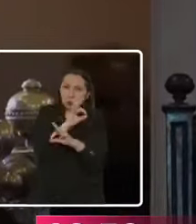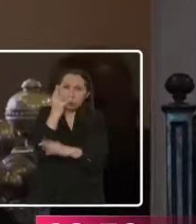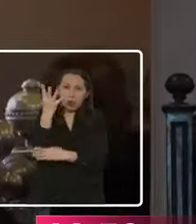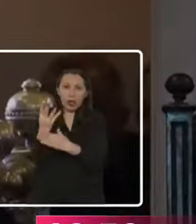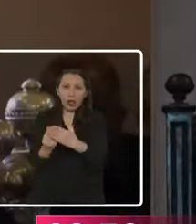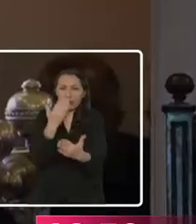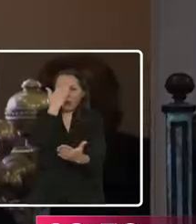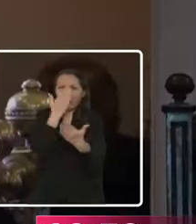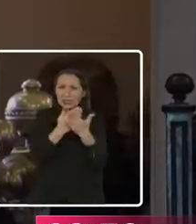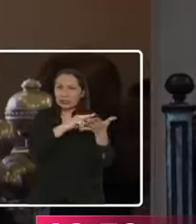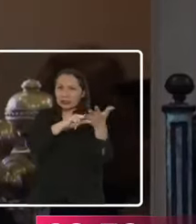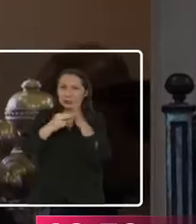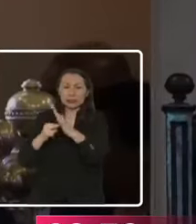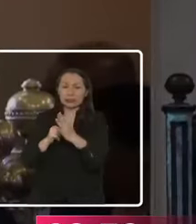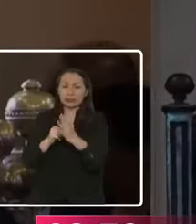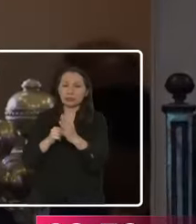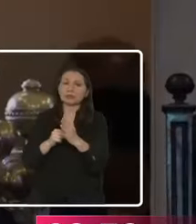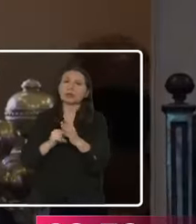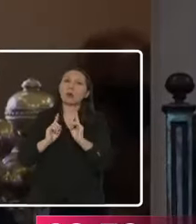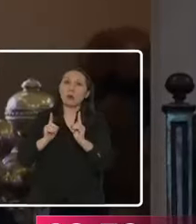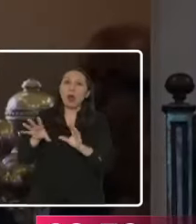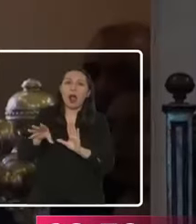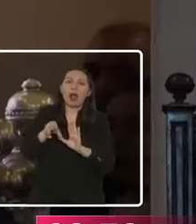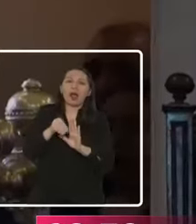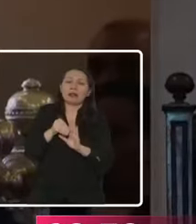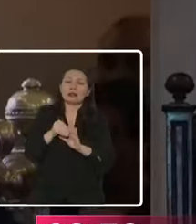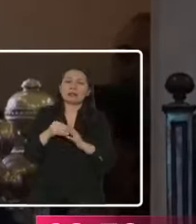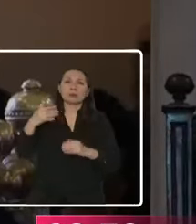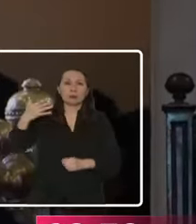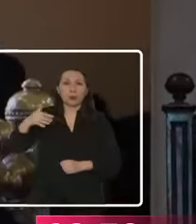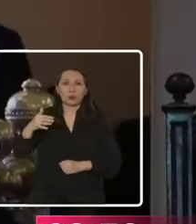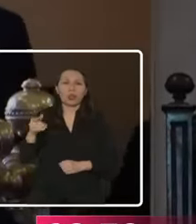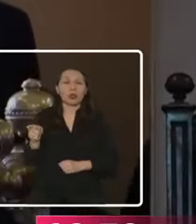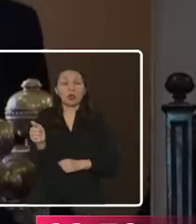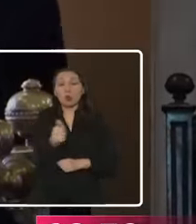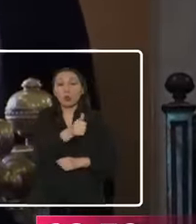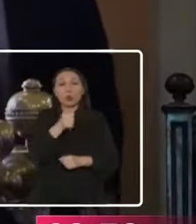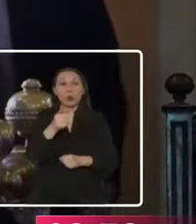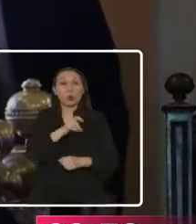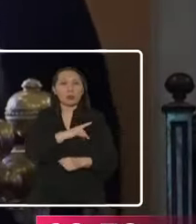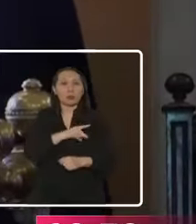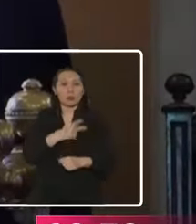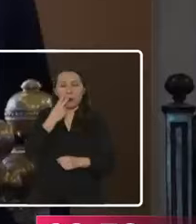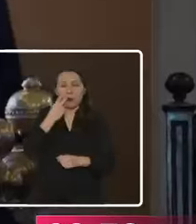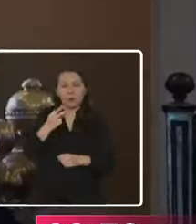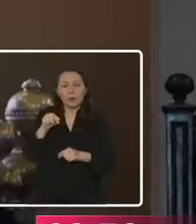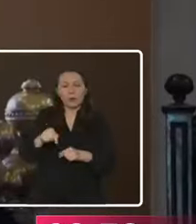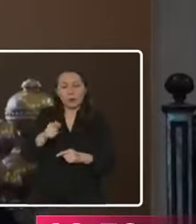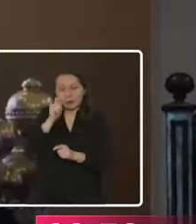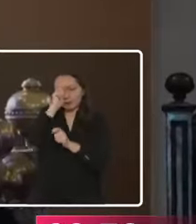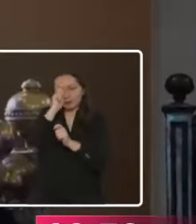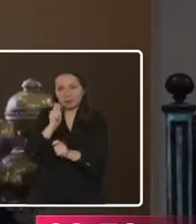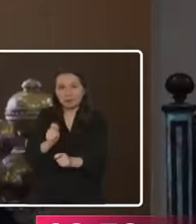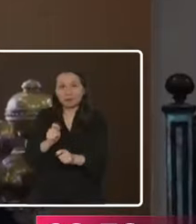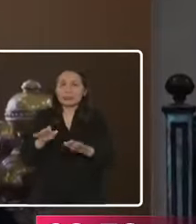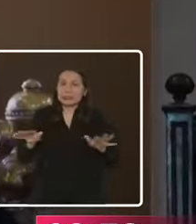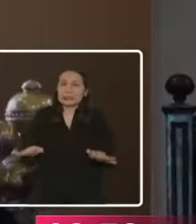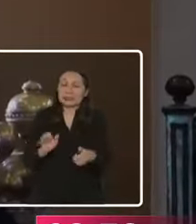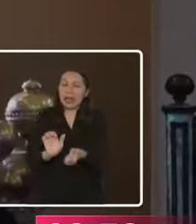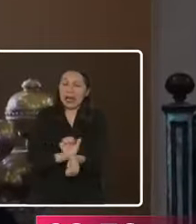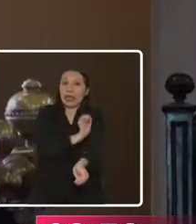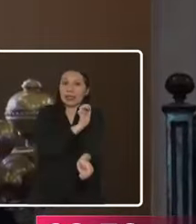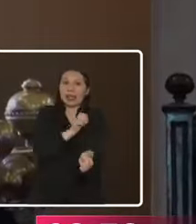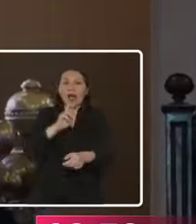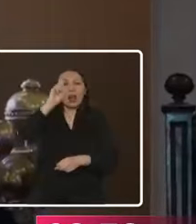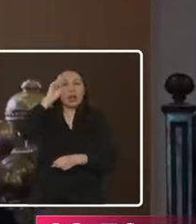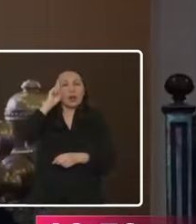para enfrentar lo adverso ha sido parte esencial de lo que todo Chile hoy le reconoce. Esa energía que